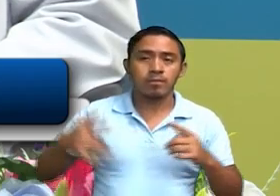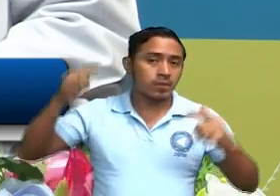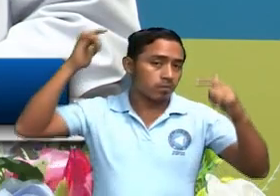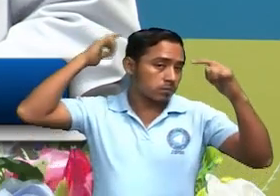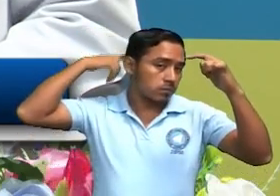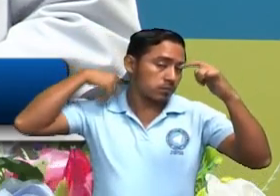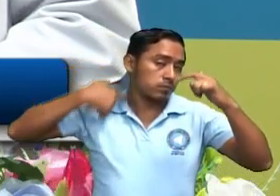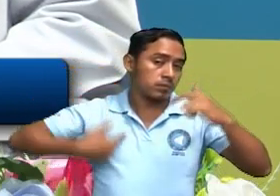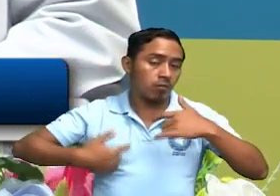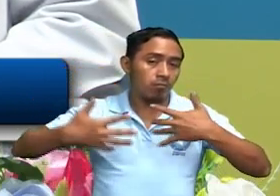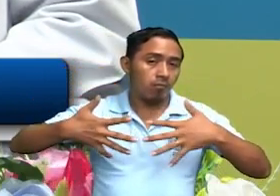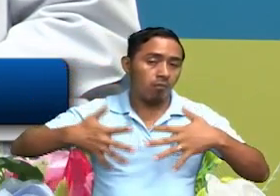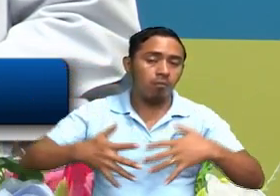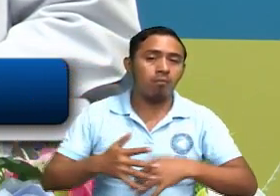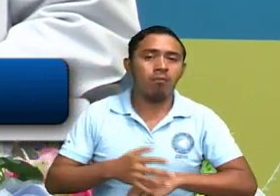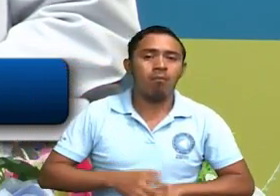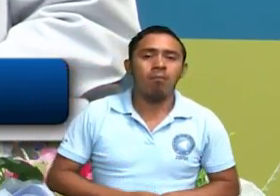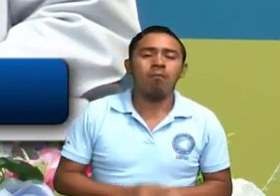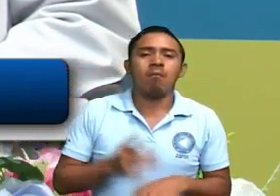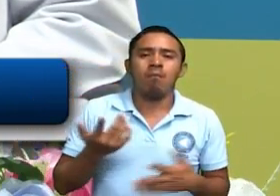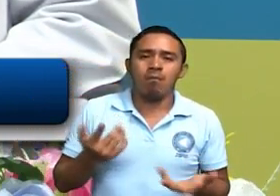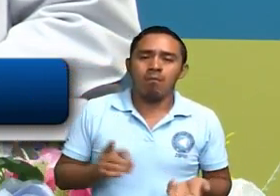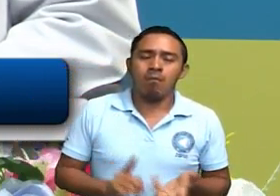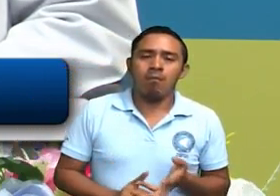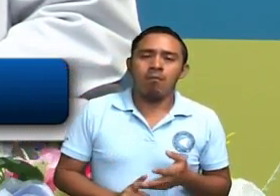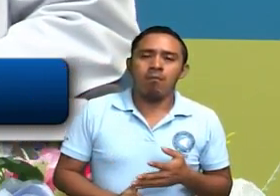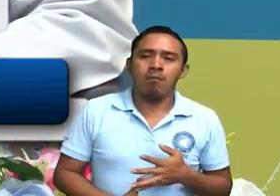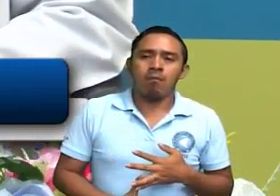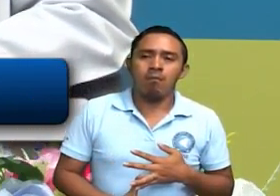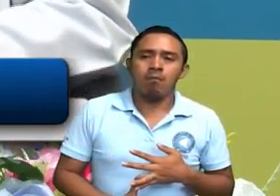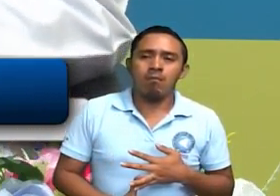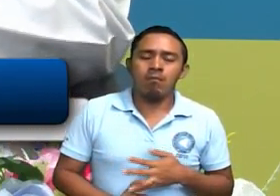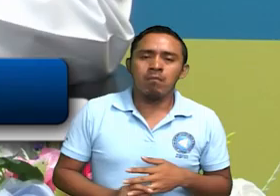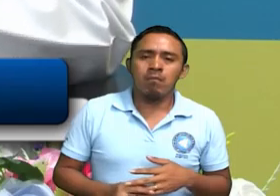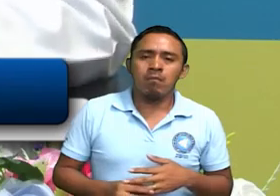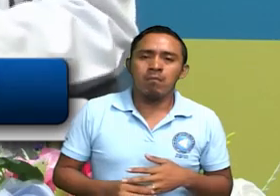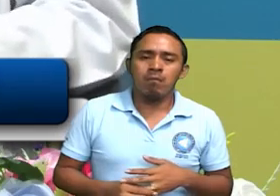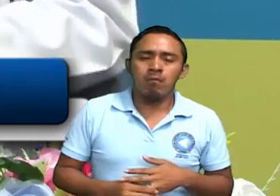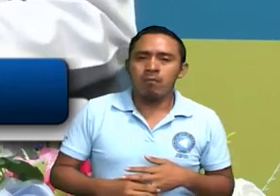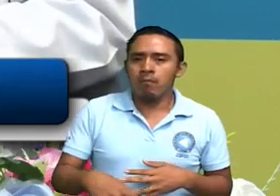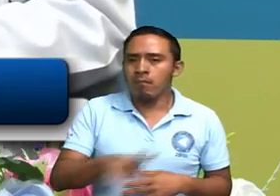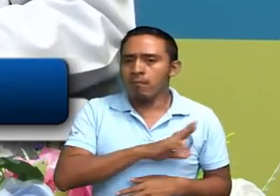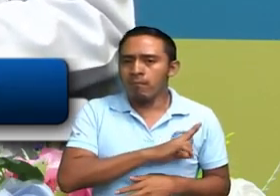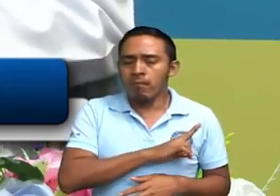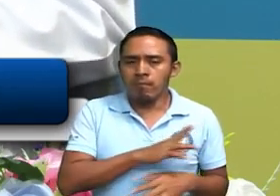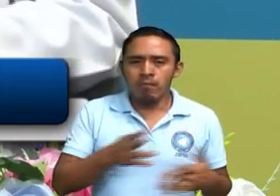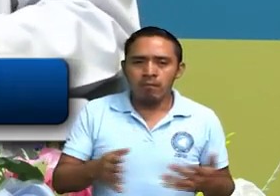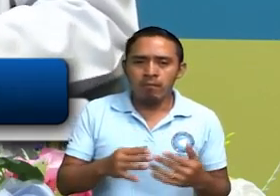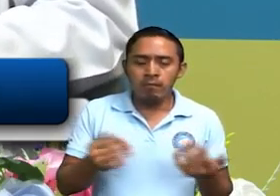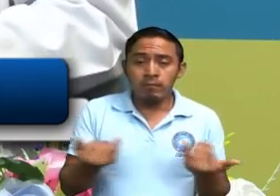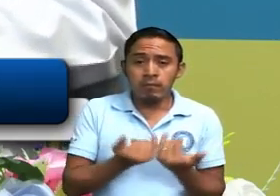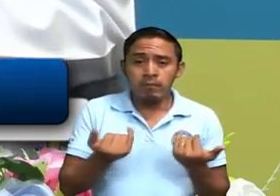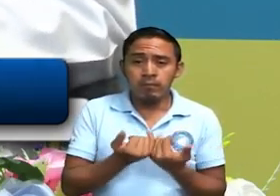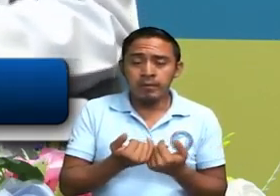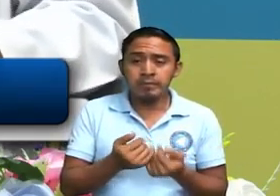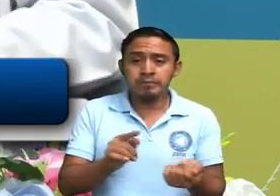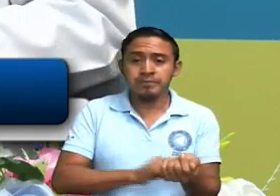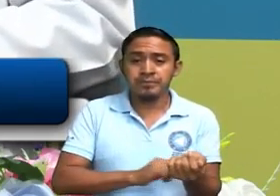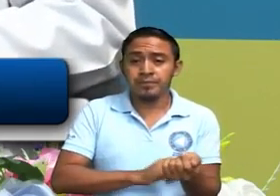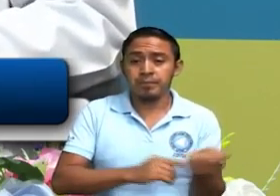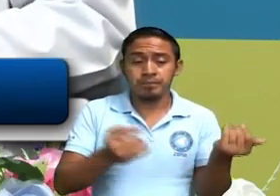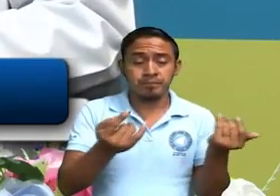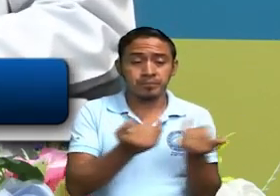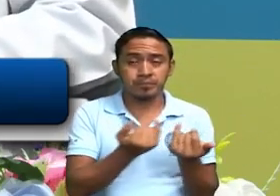¿verdad? Tenemos también de que cuando no hay compatibilidad del tipo de sangre del padre con